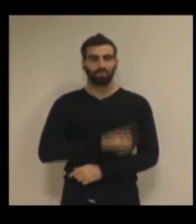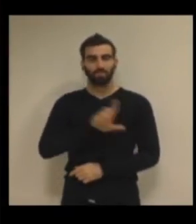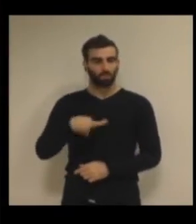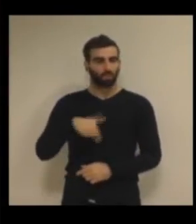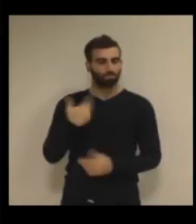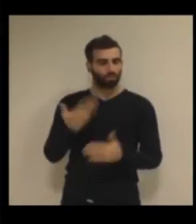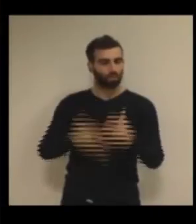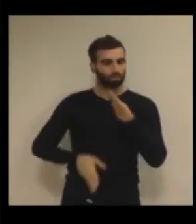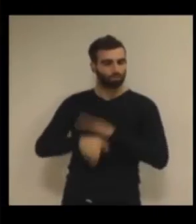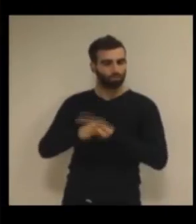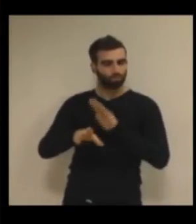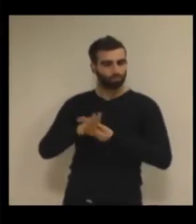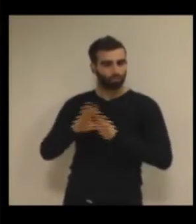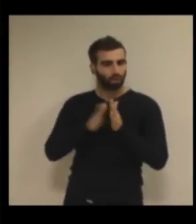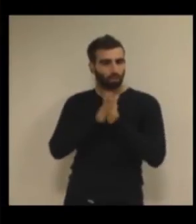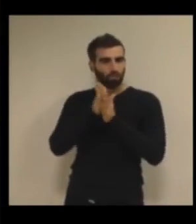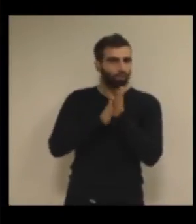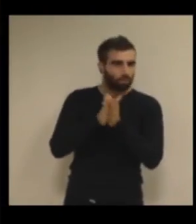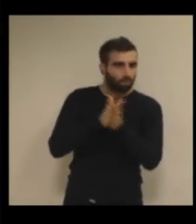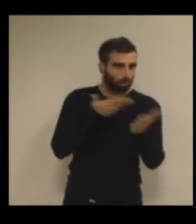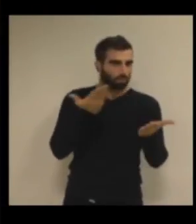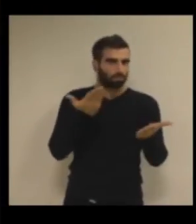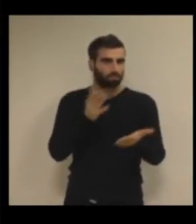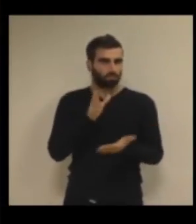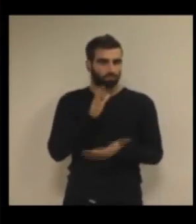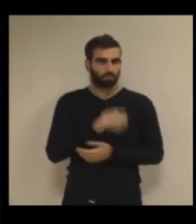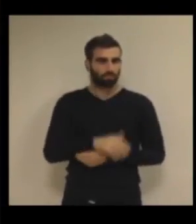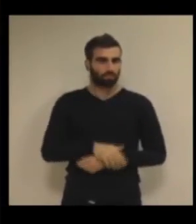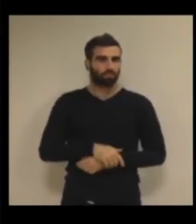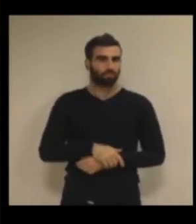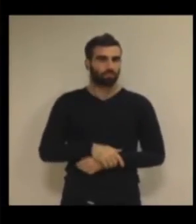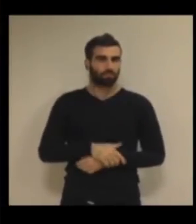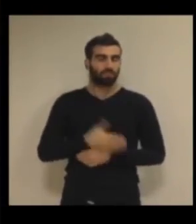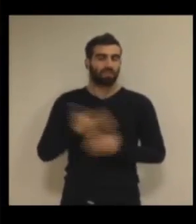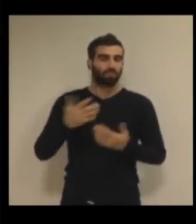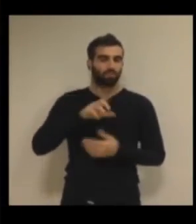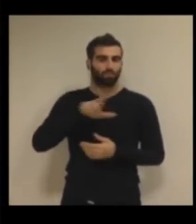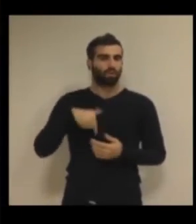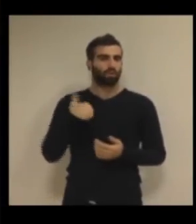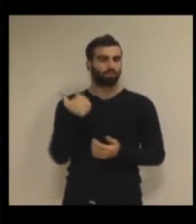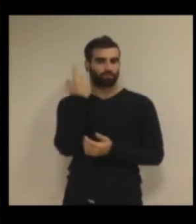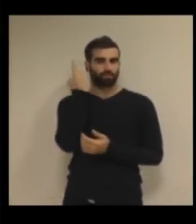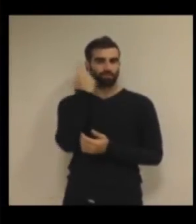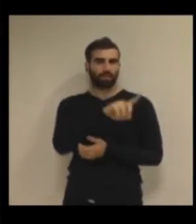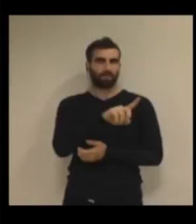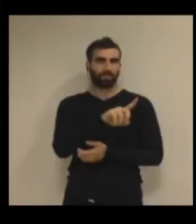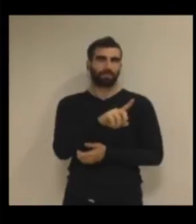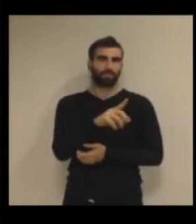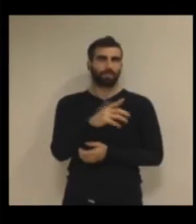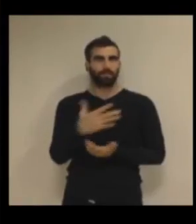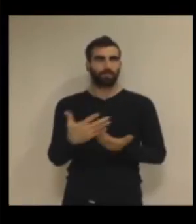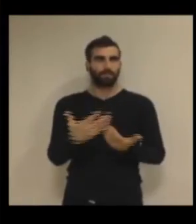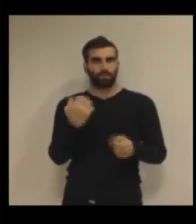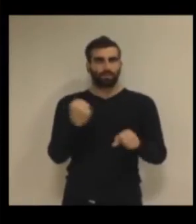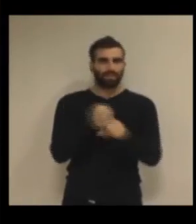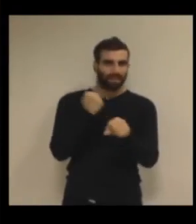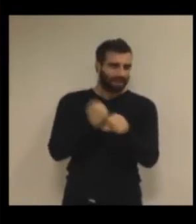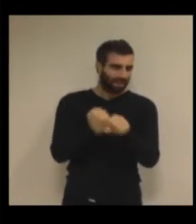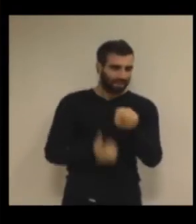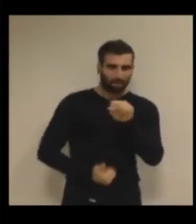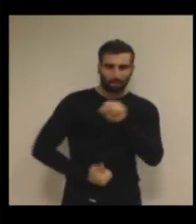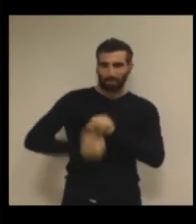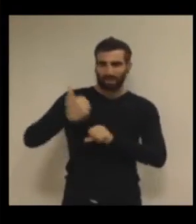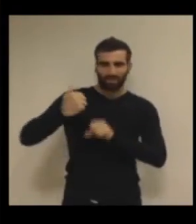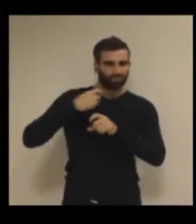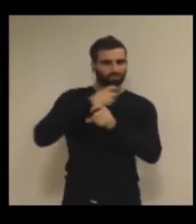desanima en absoluto, sino más bien todo lo contrario. Lo que pasa es que somos conscientes que tendríamos que trabajar muchísimo más